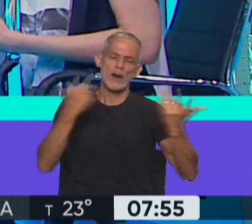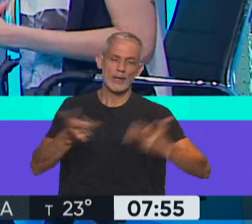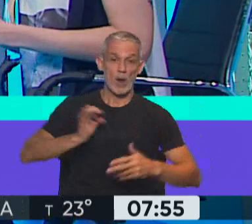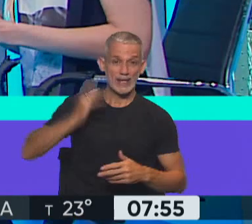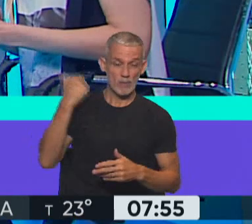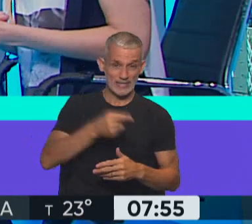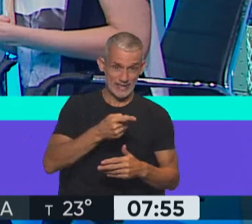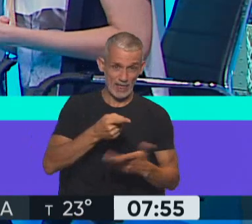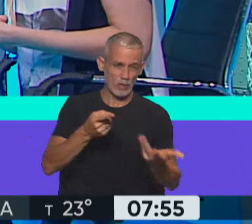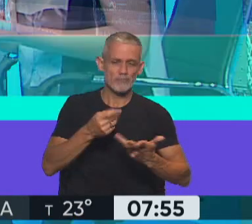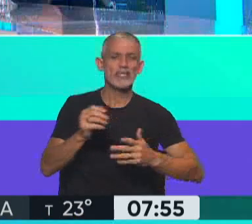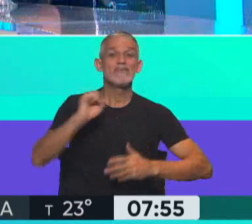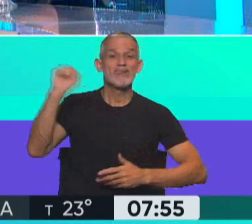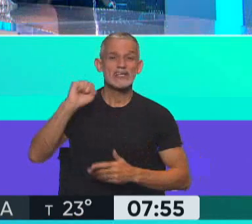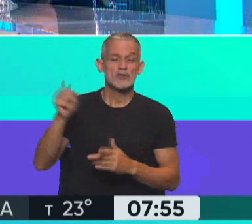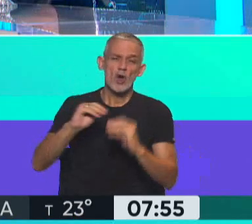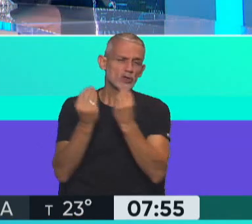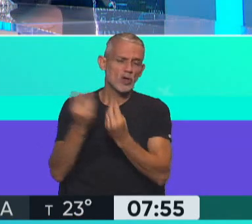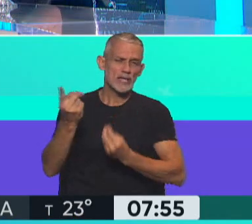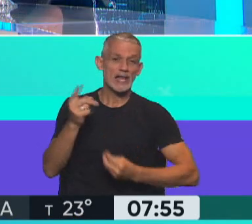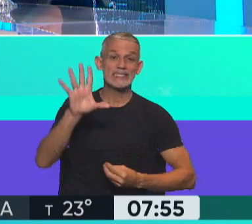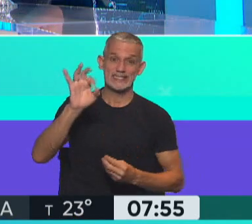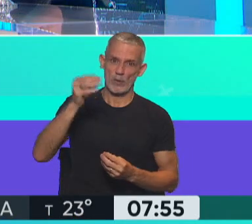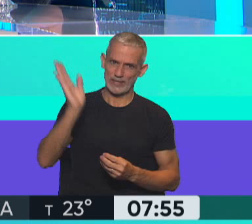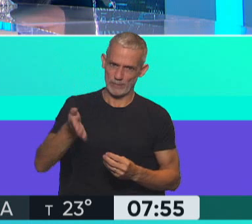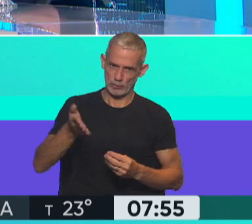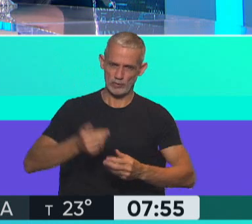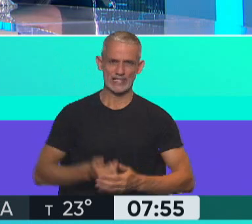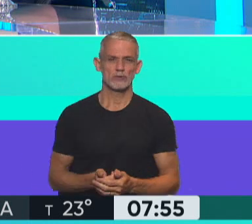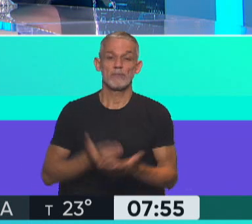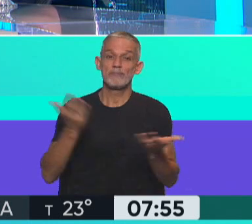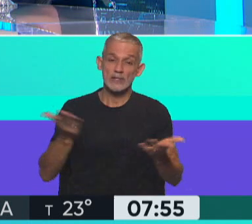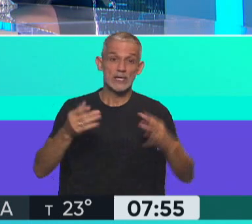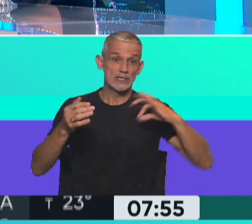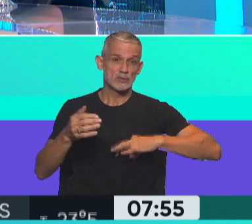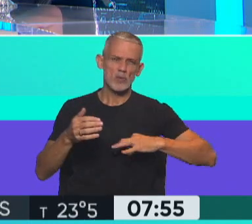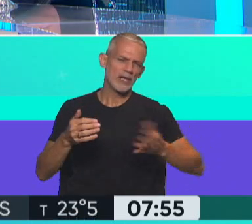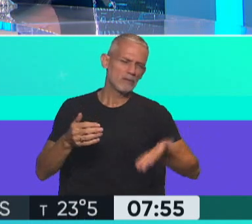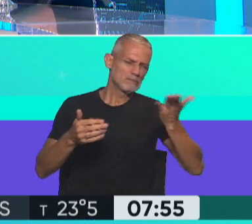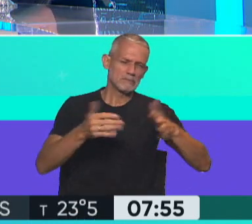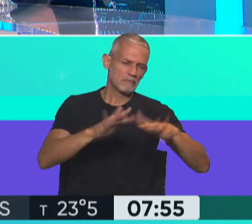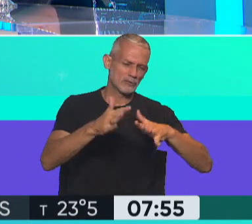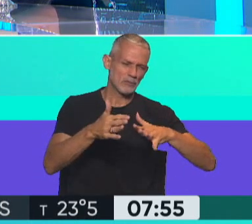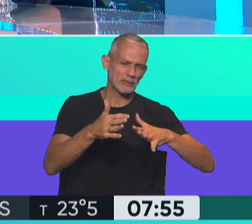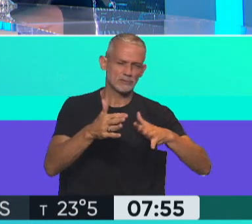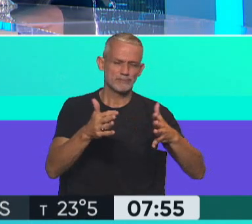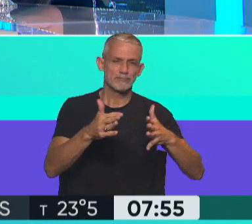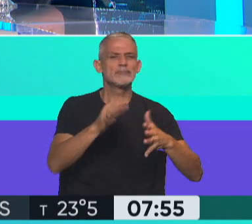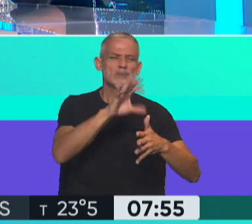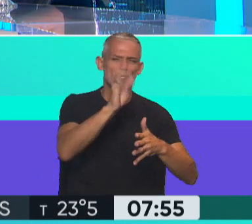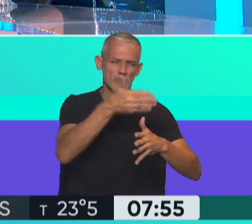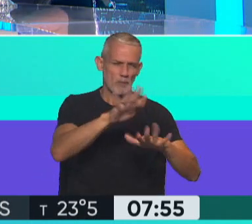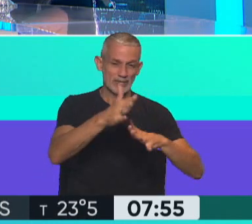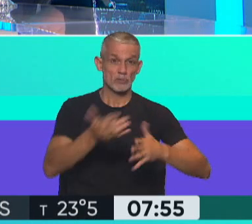año pasado la inflación fue del 50%. Sí. Los salarios subieron más o menos en esa línea.